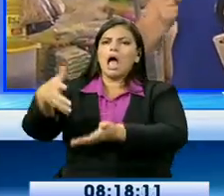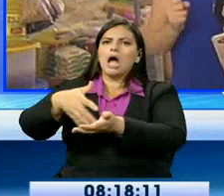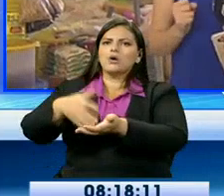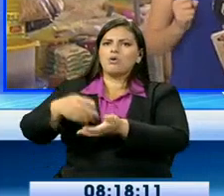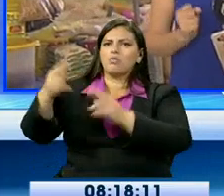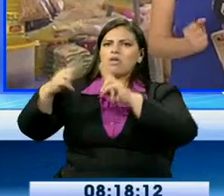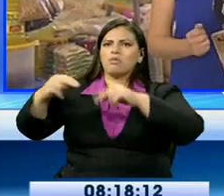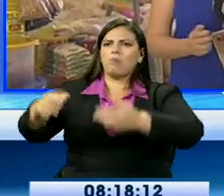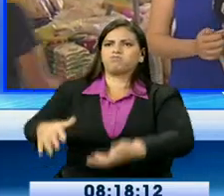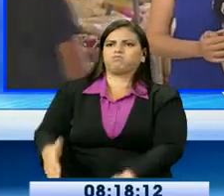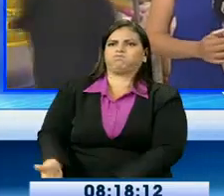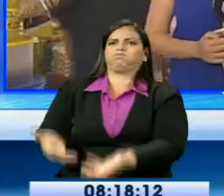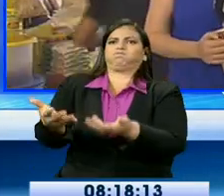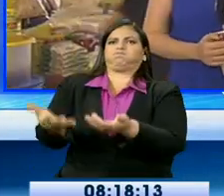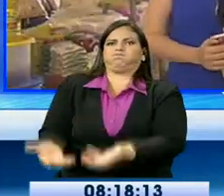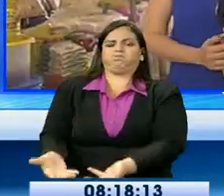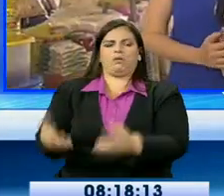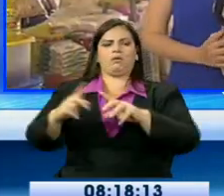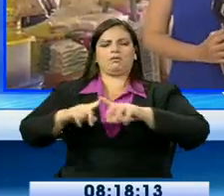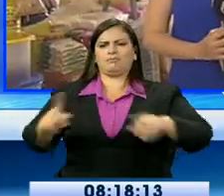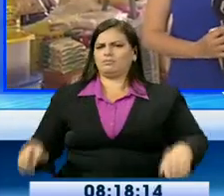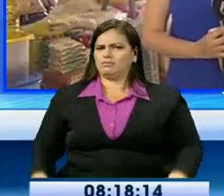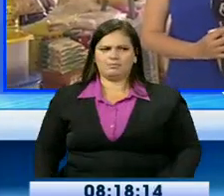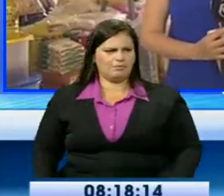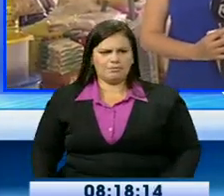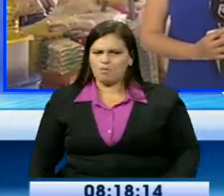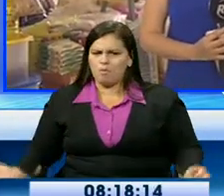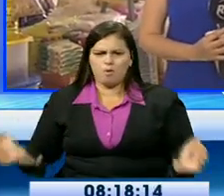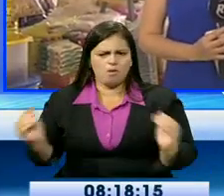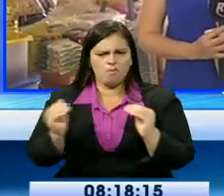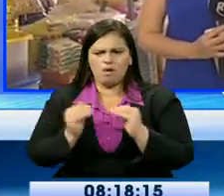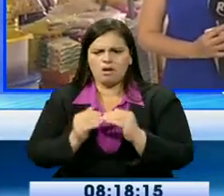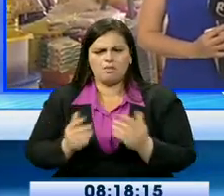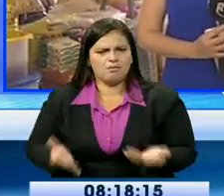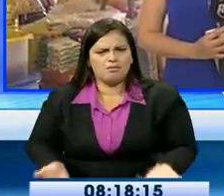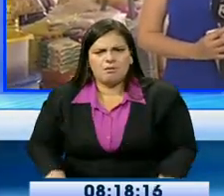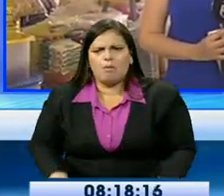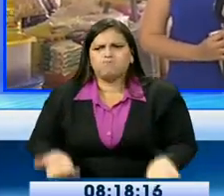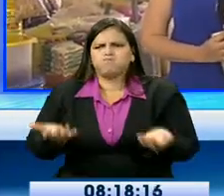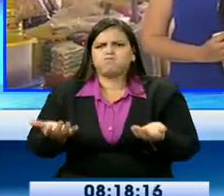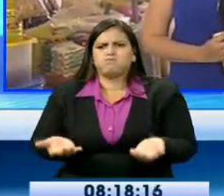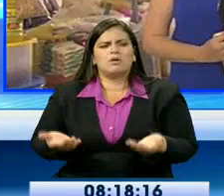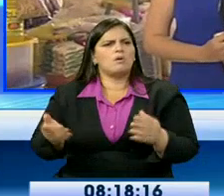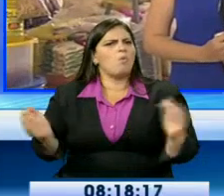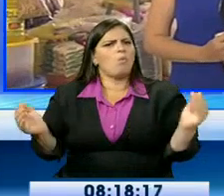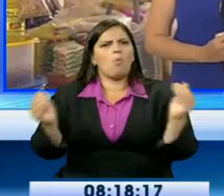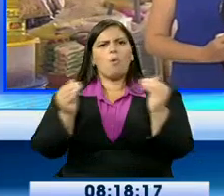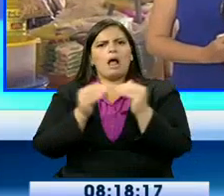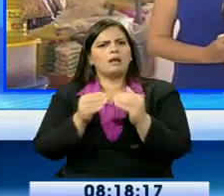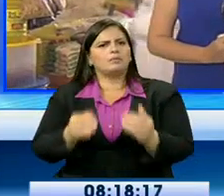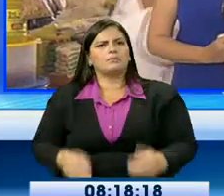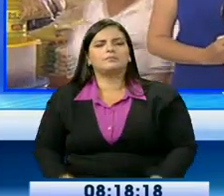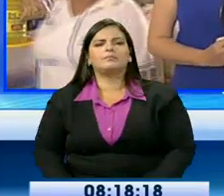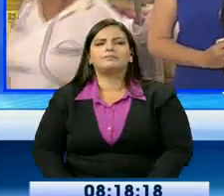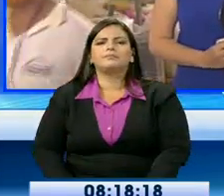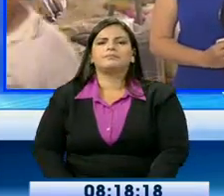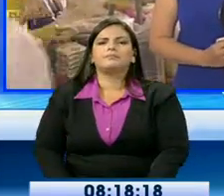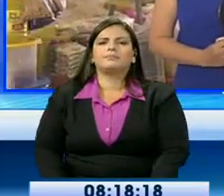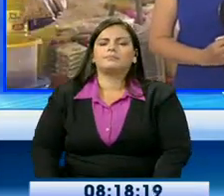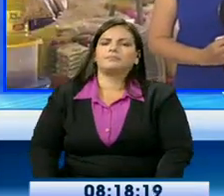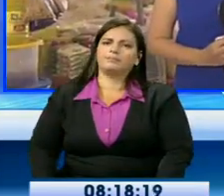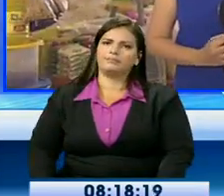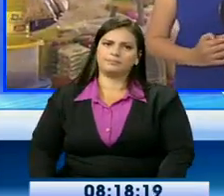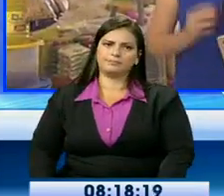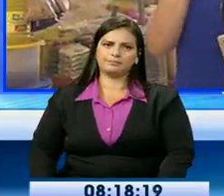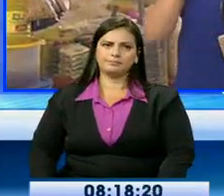lana. Claro. Es una libra igual, pesa lo mismo, es verdad. Bueno, otra cosa, que mire, aprovechando lo del